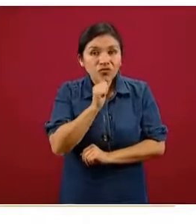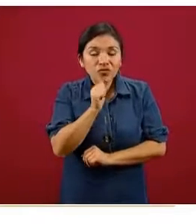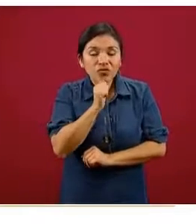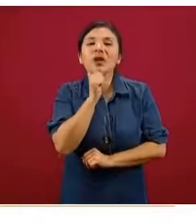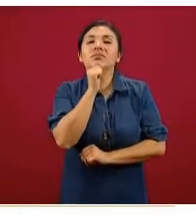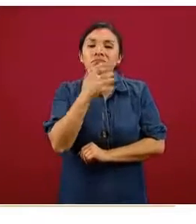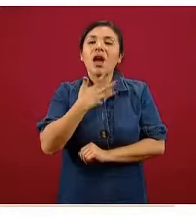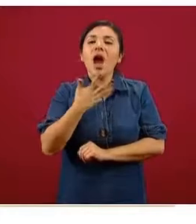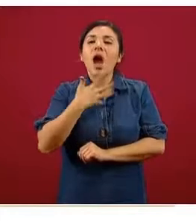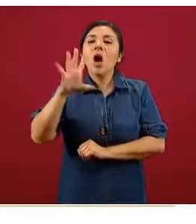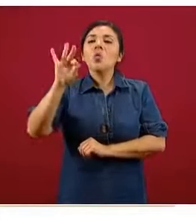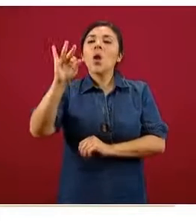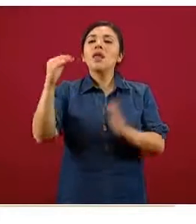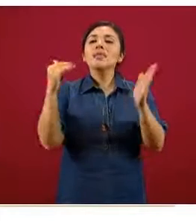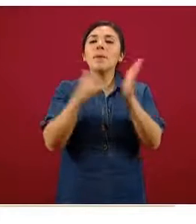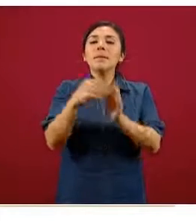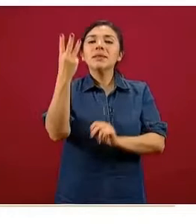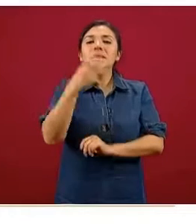también tenemos